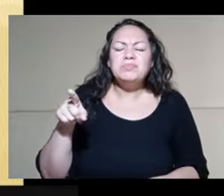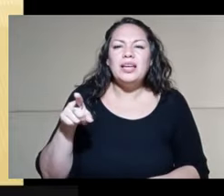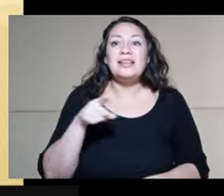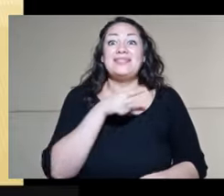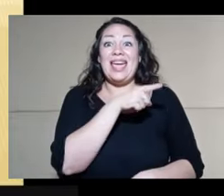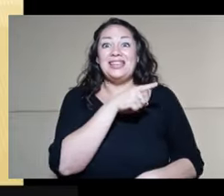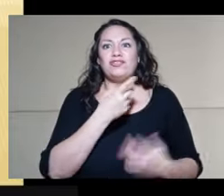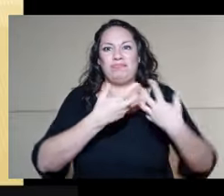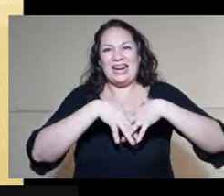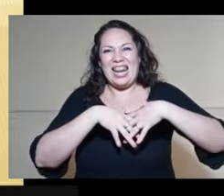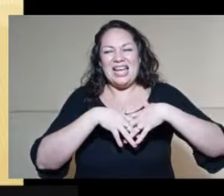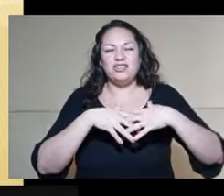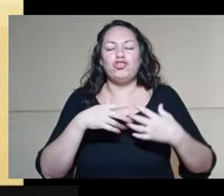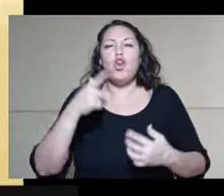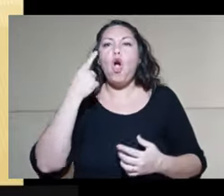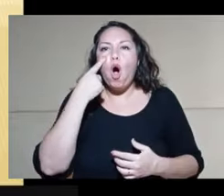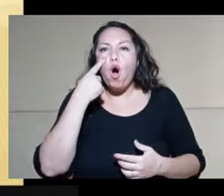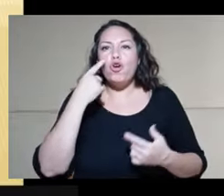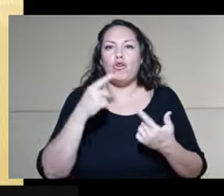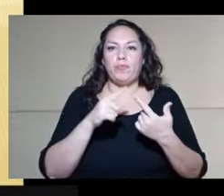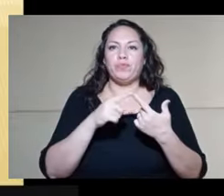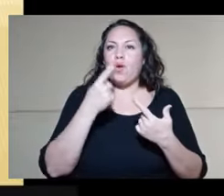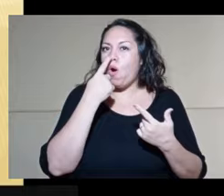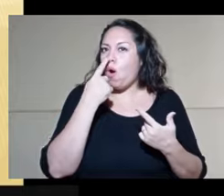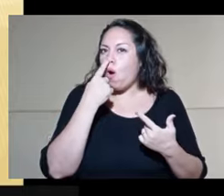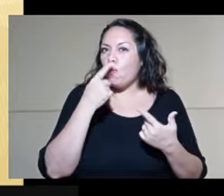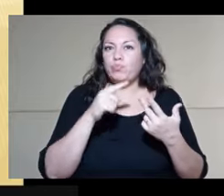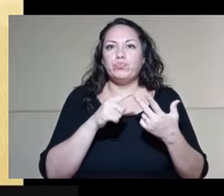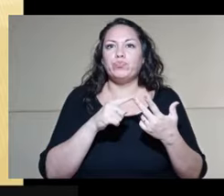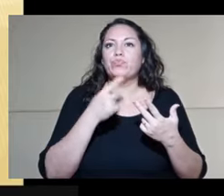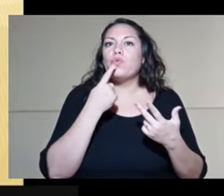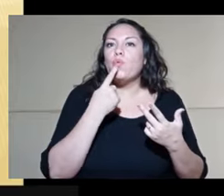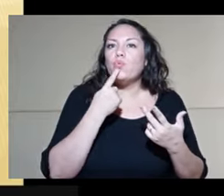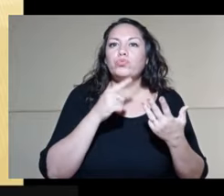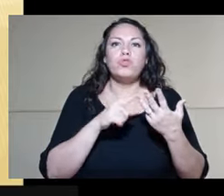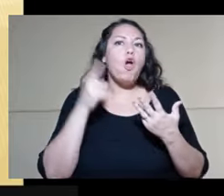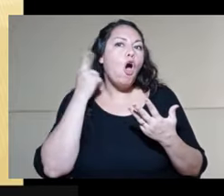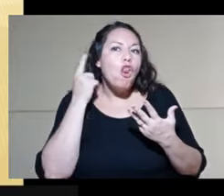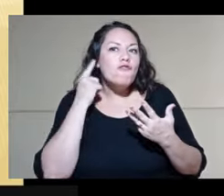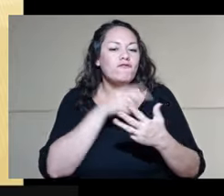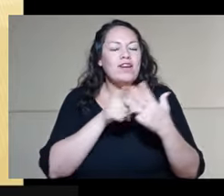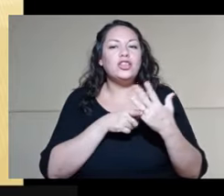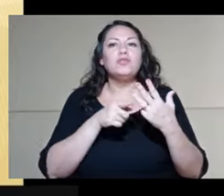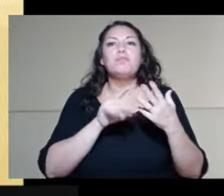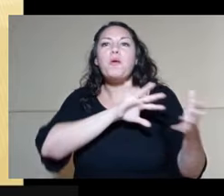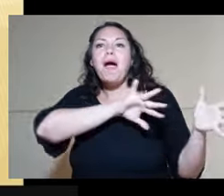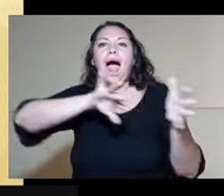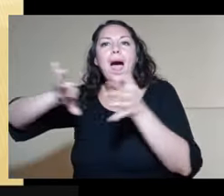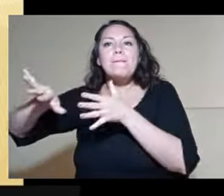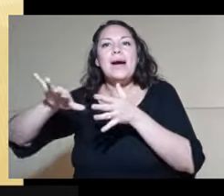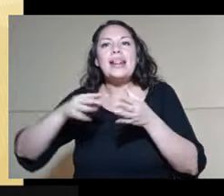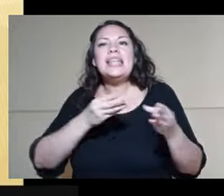sensorialidad tiene que ver con los que acabamos de ver, ojo, oído, ¿no es cierto?, gusto y olfato, pero todo lo